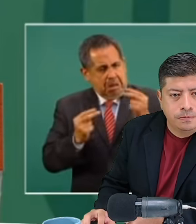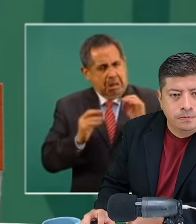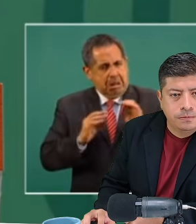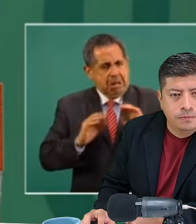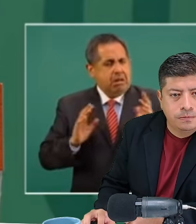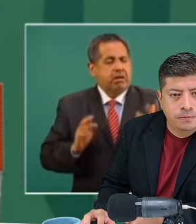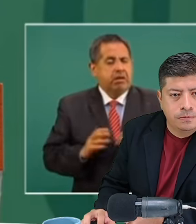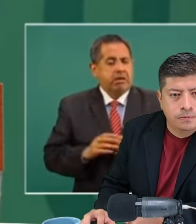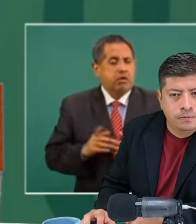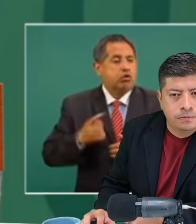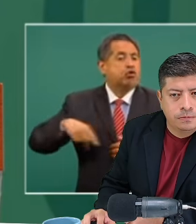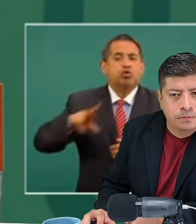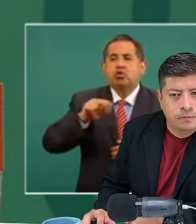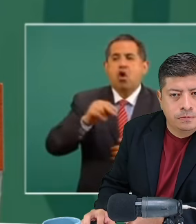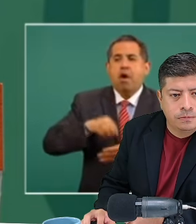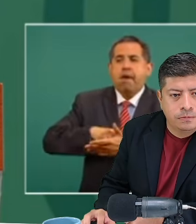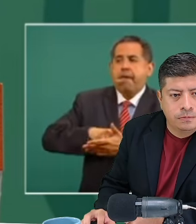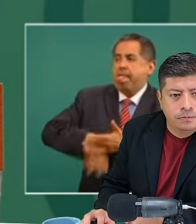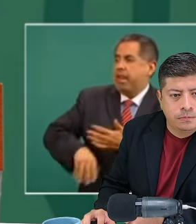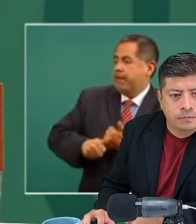no reservamos, no